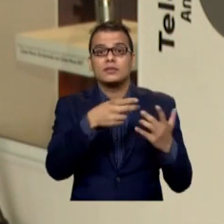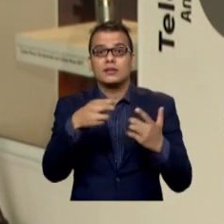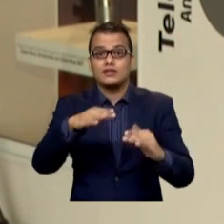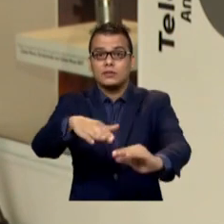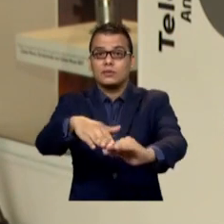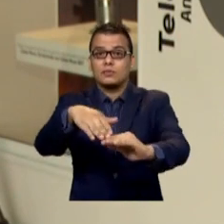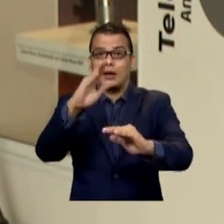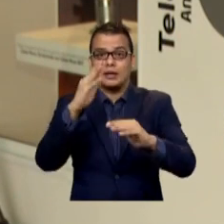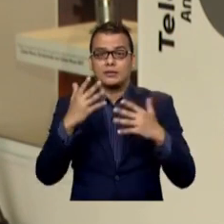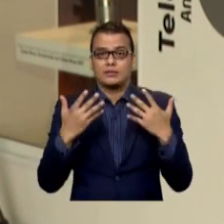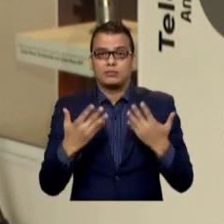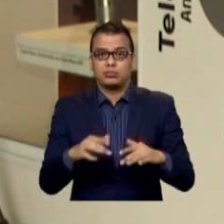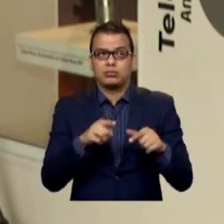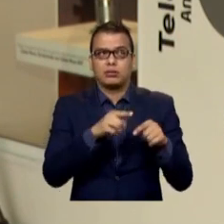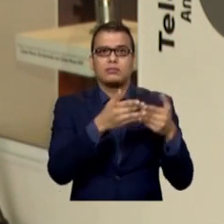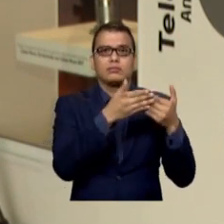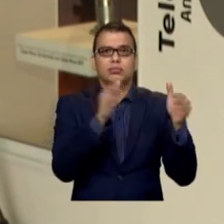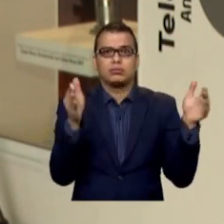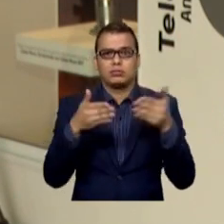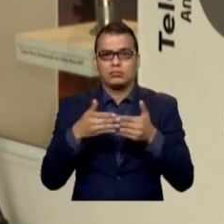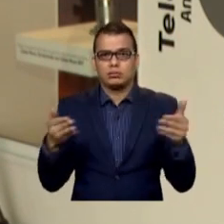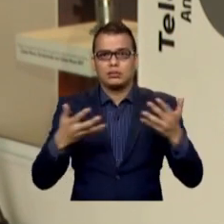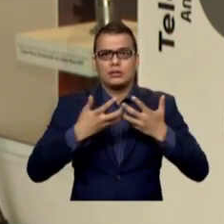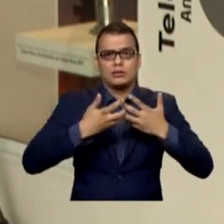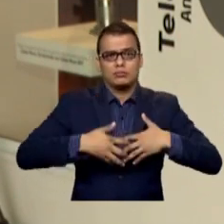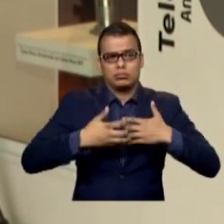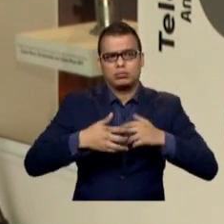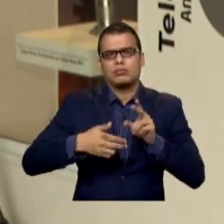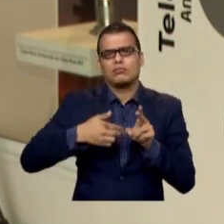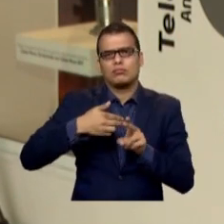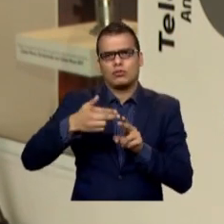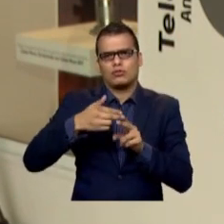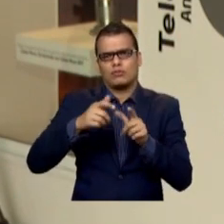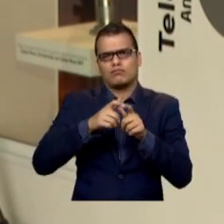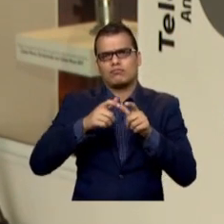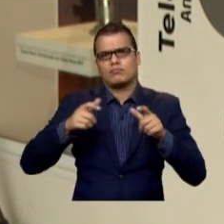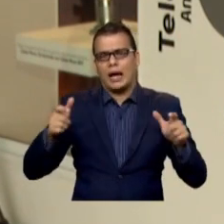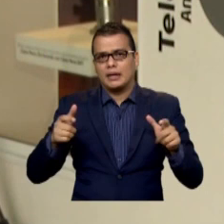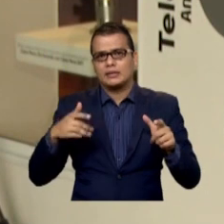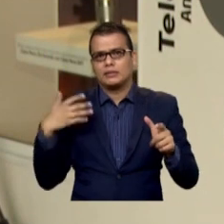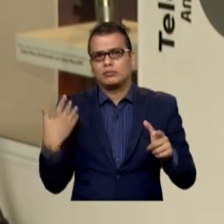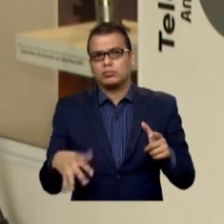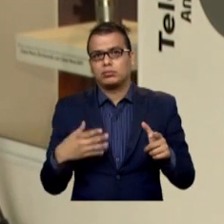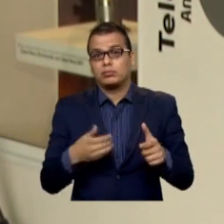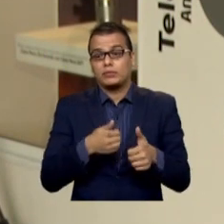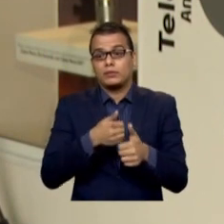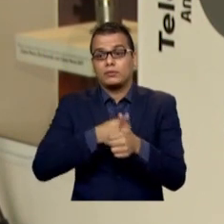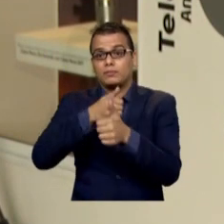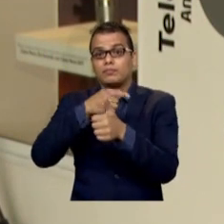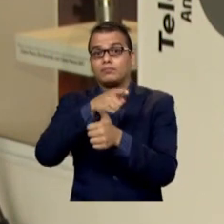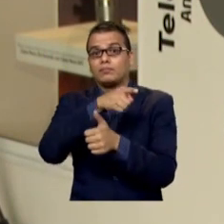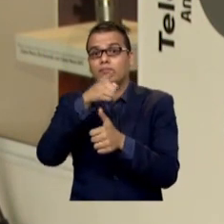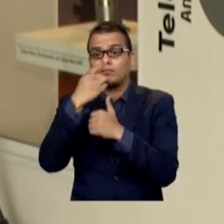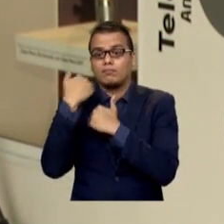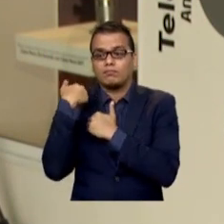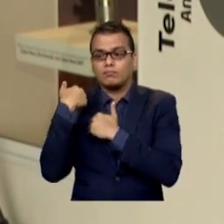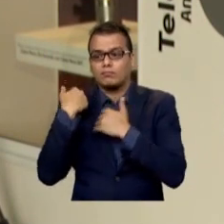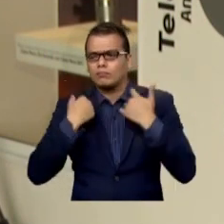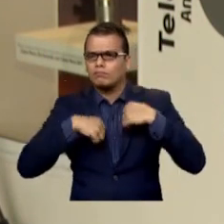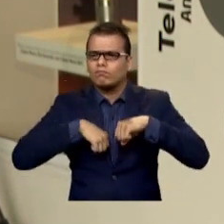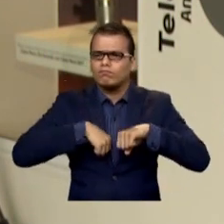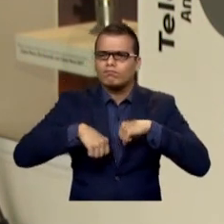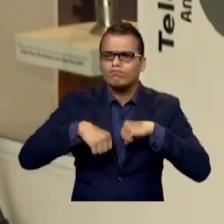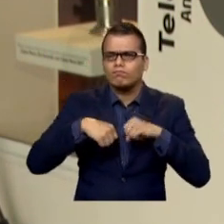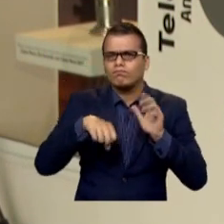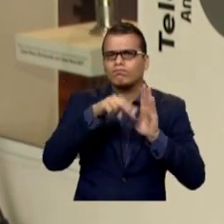la reactivación de estos sectores económicos se verán más caleños en las calles, pero está en la responsabilidad y compromiso de todos